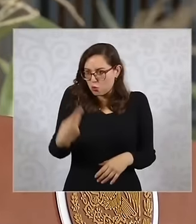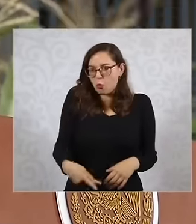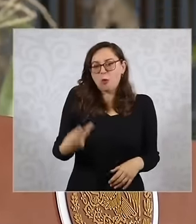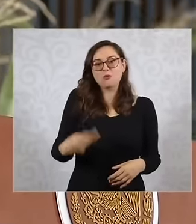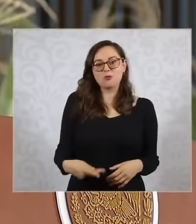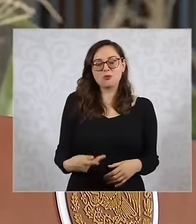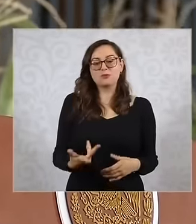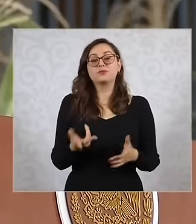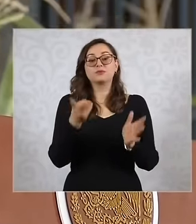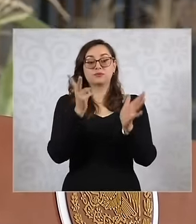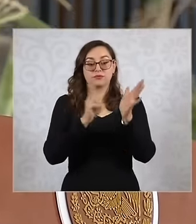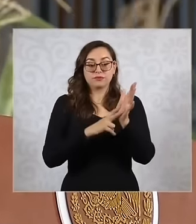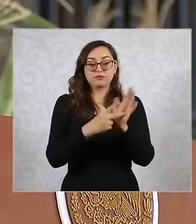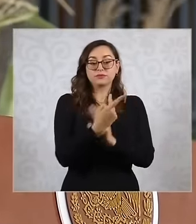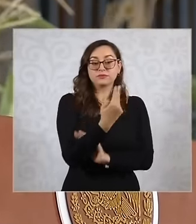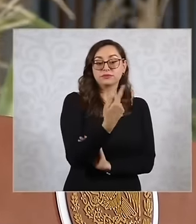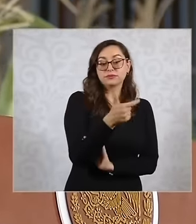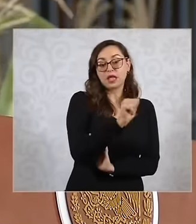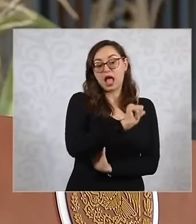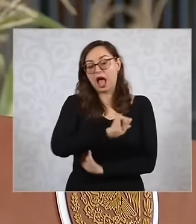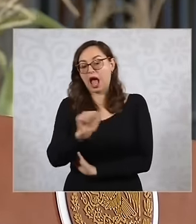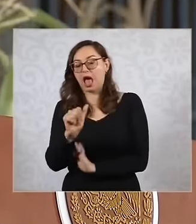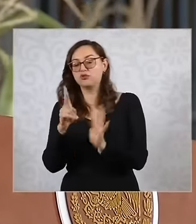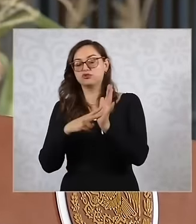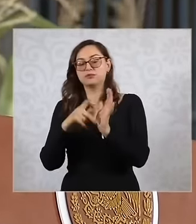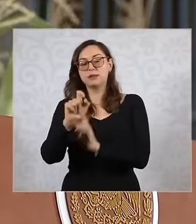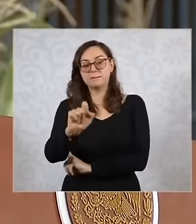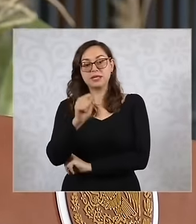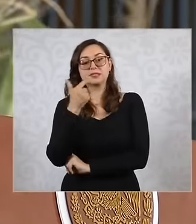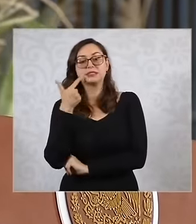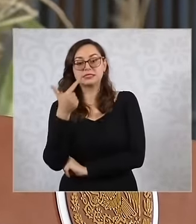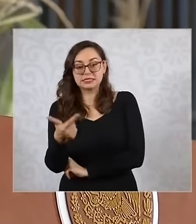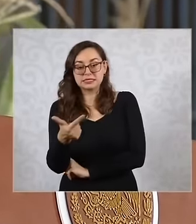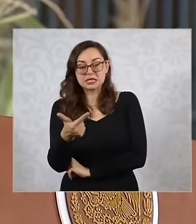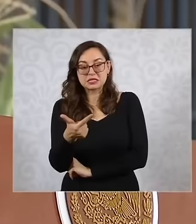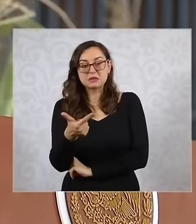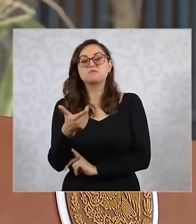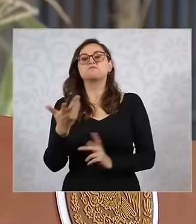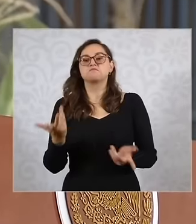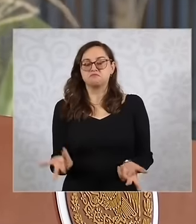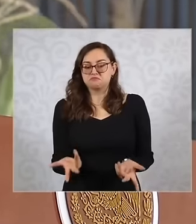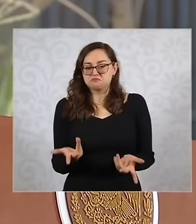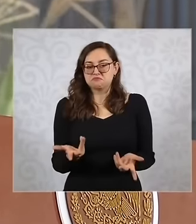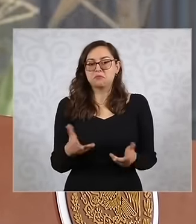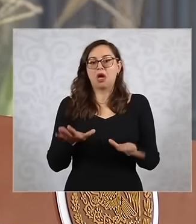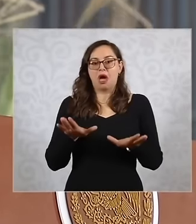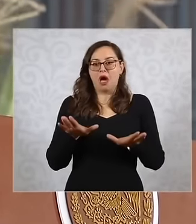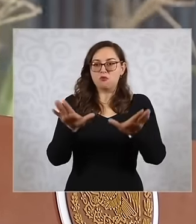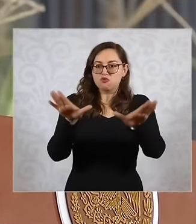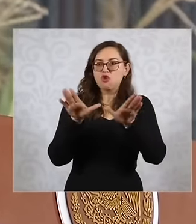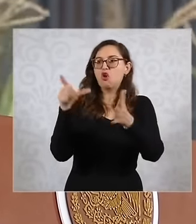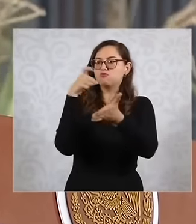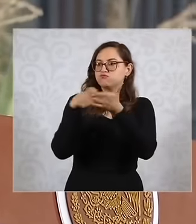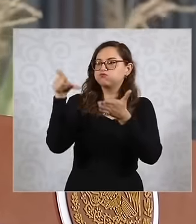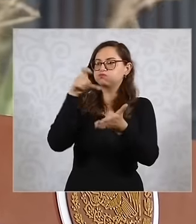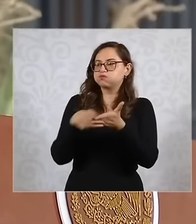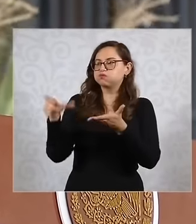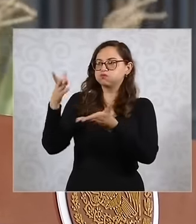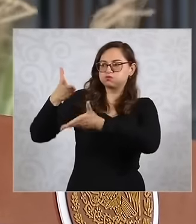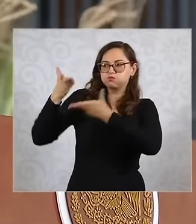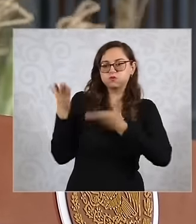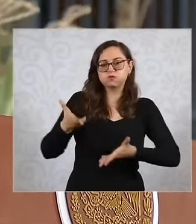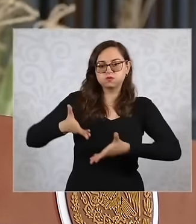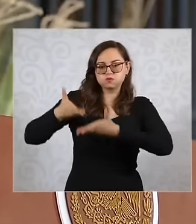Entre 2025 y 2027 van a estar llegando diversos aviones, aeronaves,